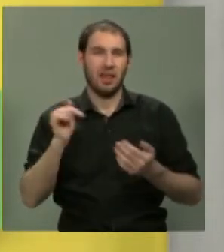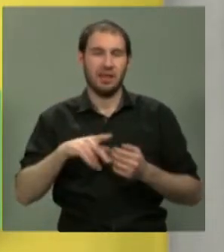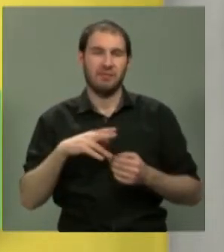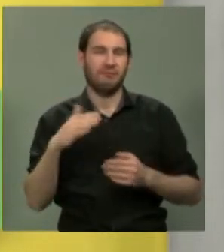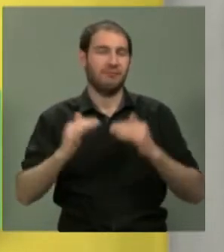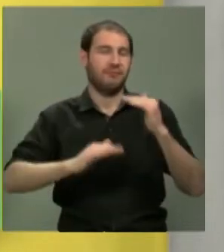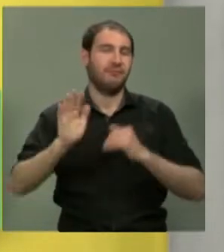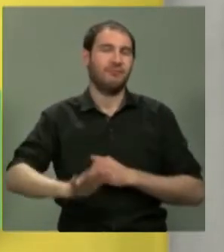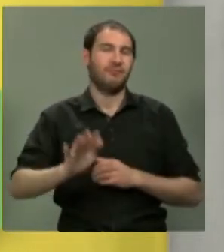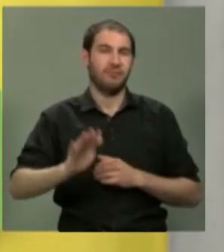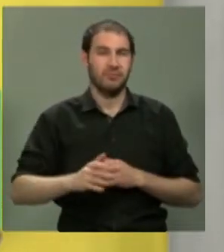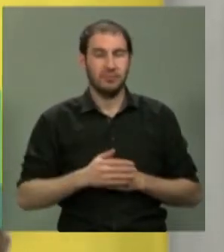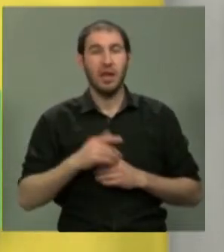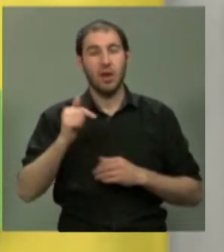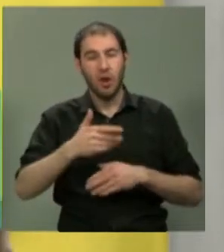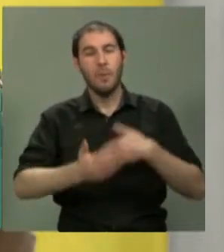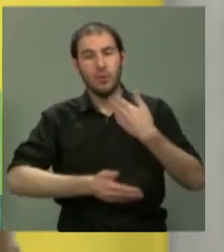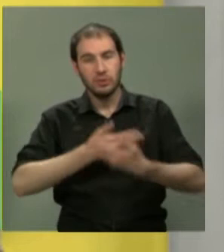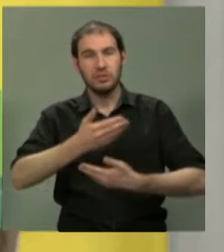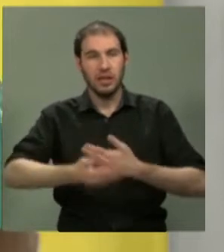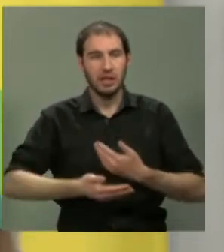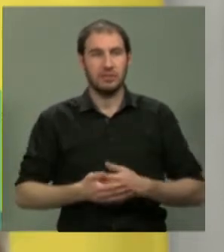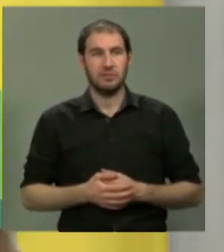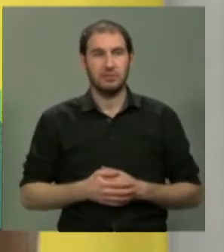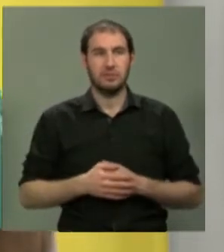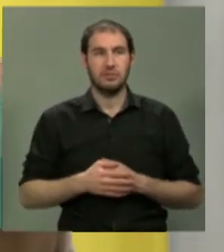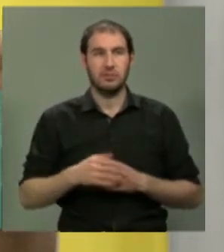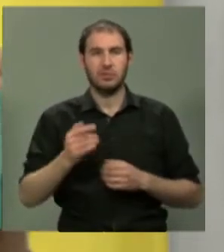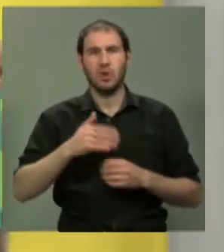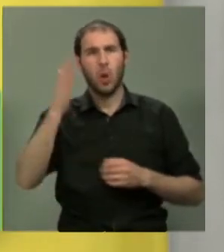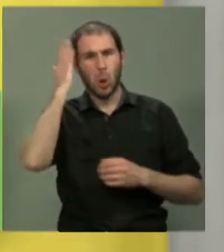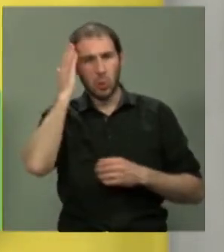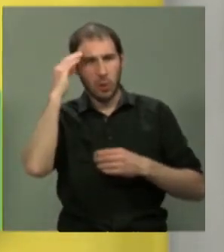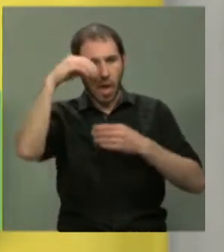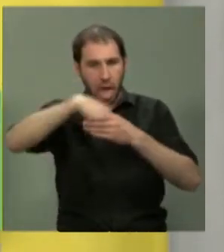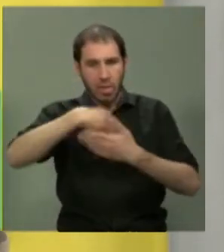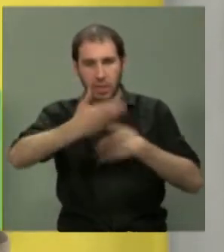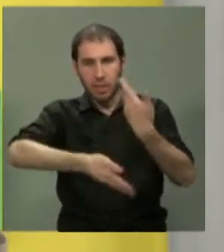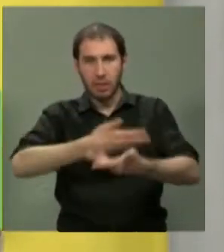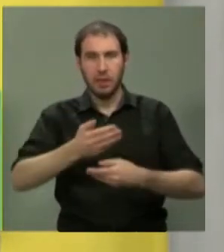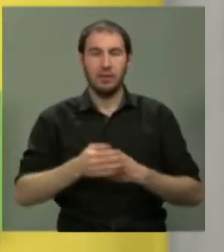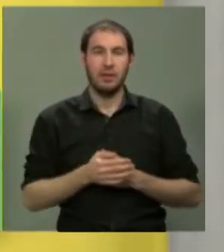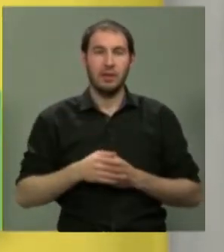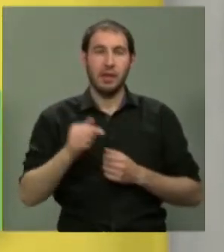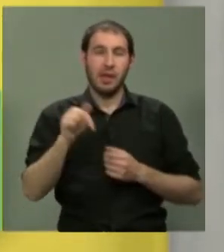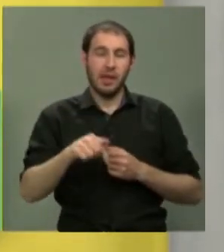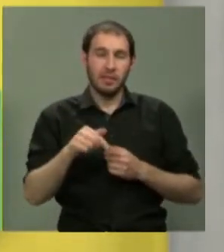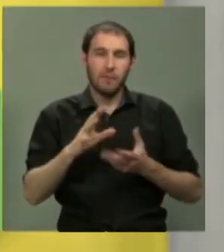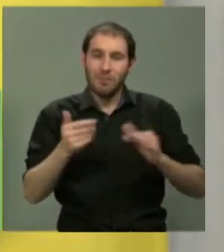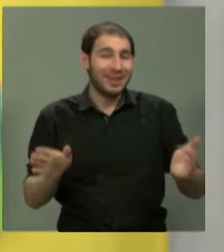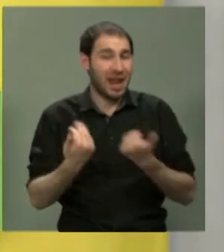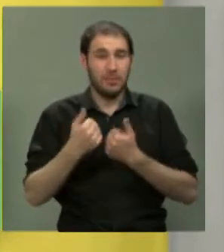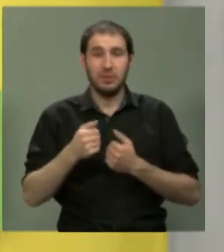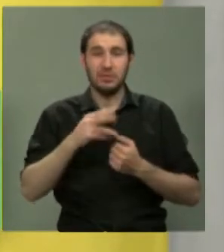mediocre. Está en procesos ¿viste? Y nos pasamos así, culturalizamos una cuestión que tendría que ser rápido.